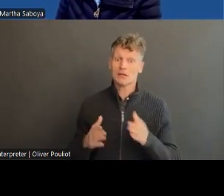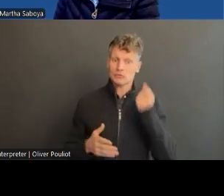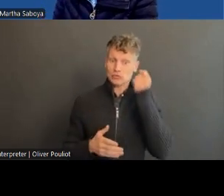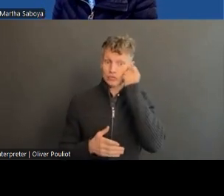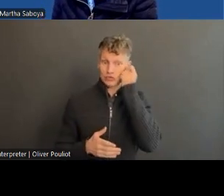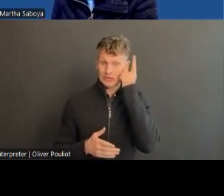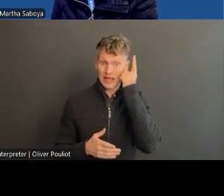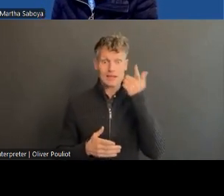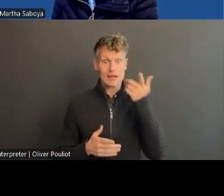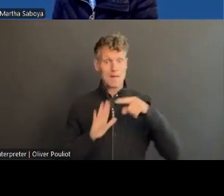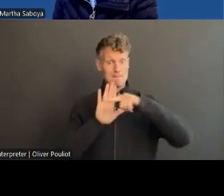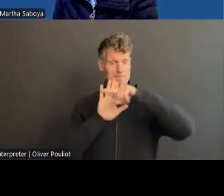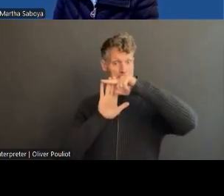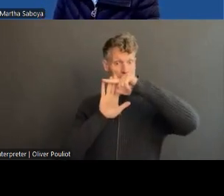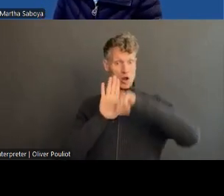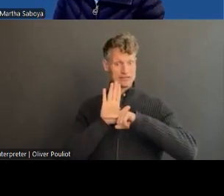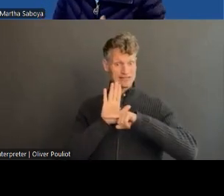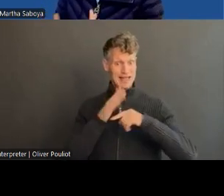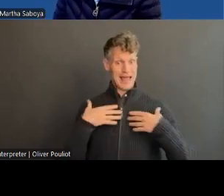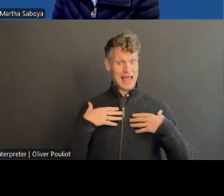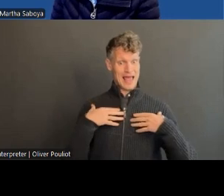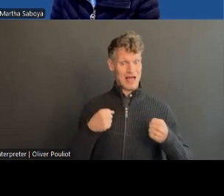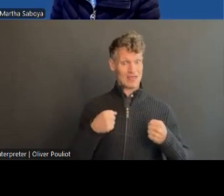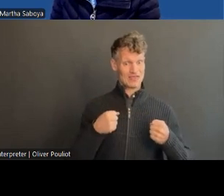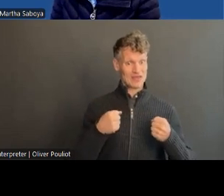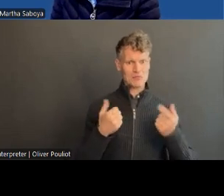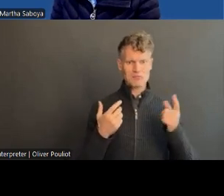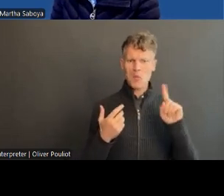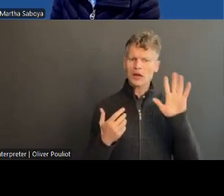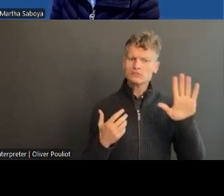las políticas en el resultado de la salud.